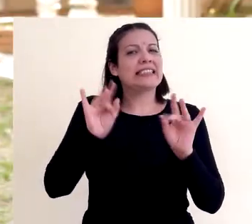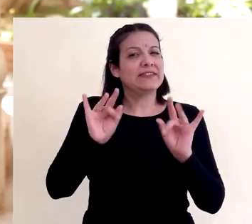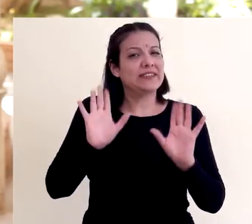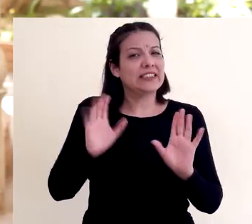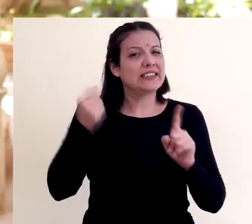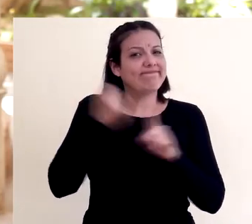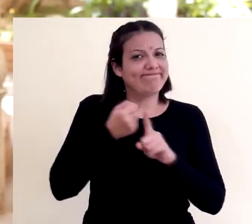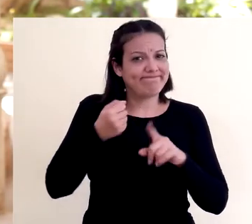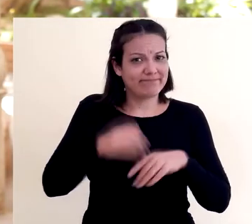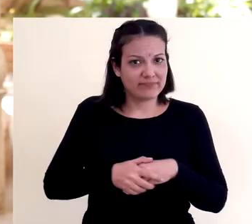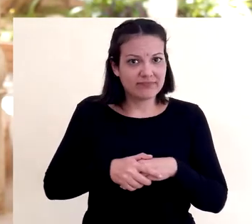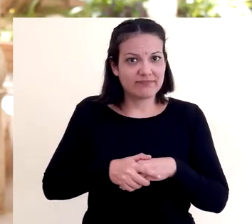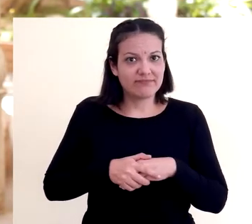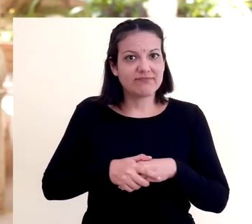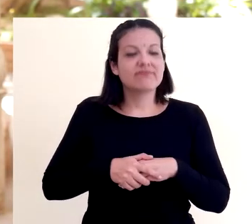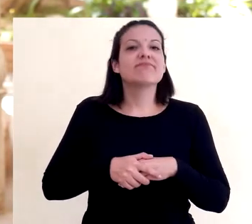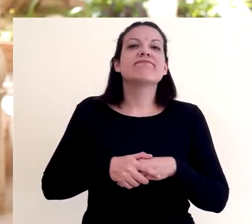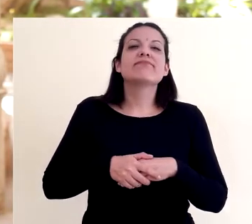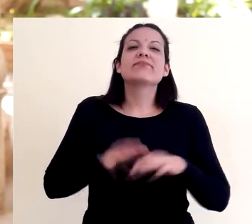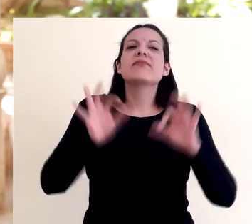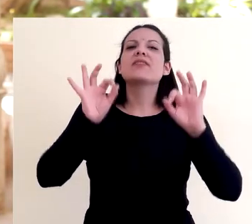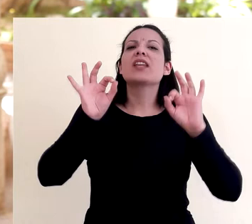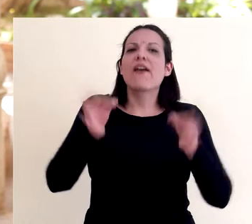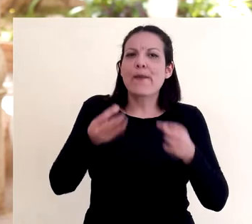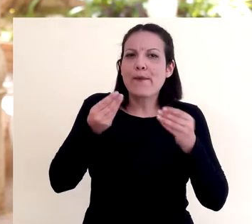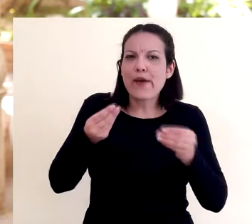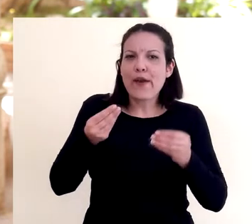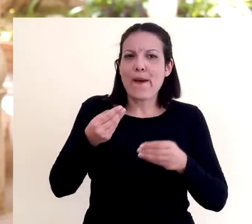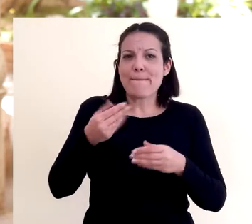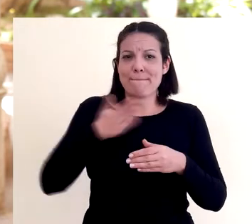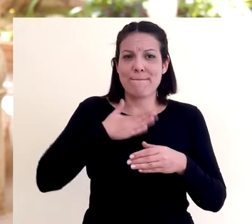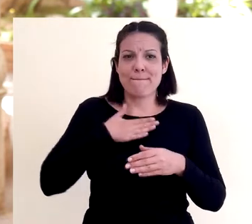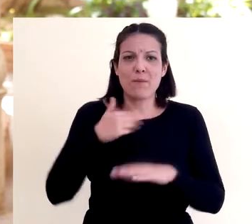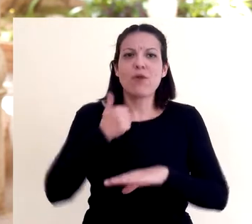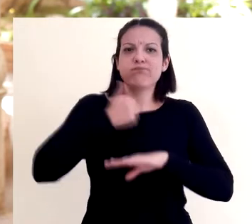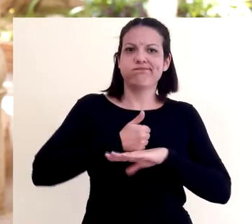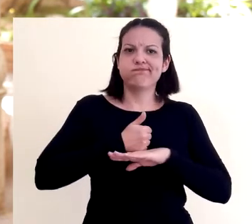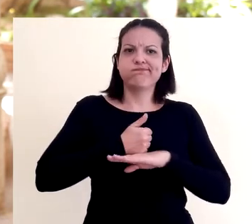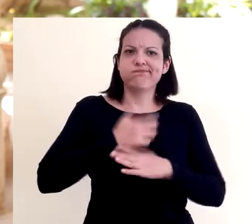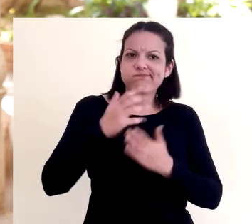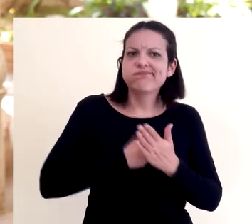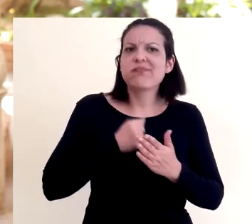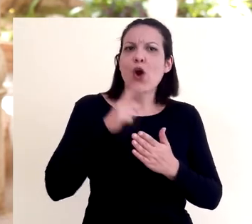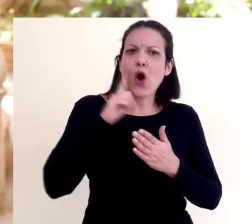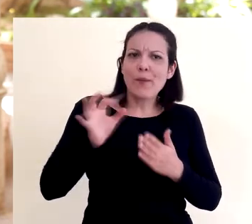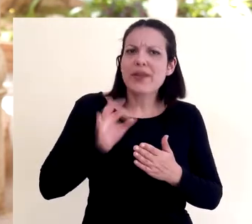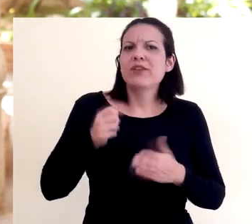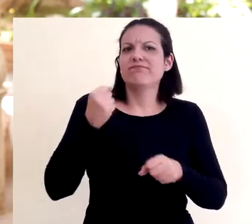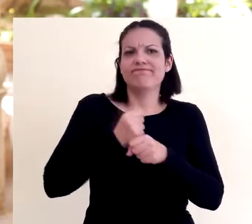cachetazos. Sabemos que las puertas de entrada, o sea, que el posicionamiento propio es algo que uno tiene que estar trabajando como todo el tiempo.